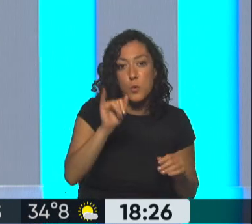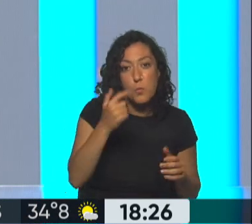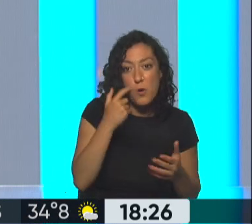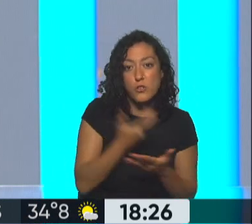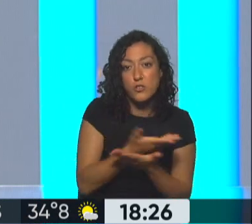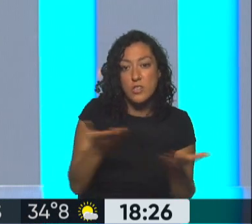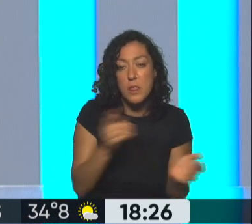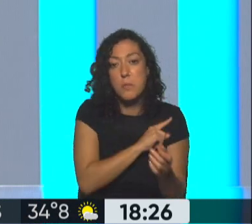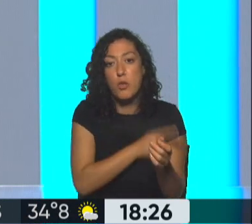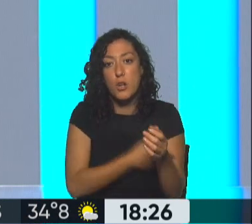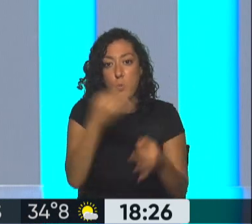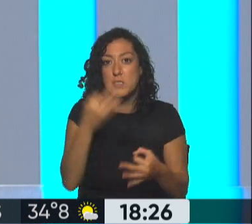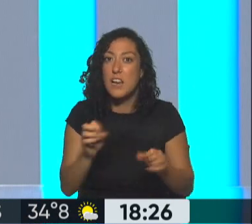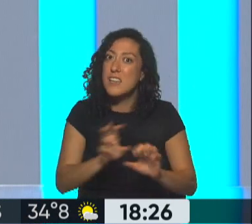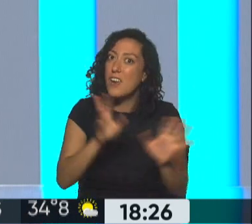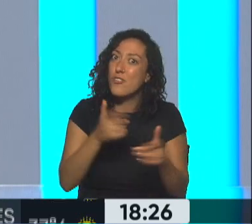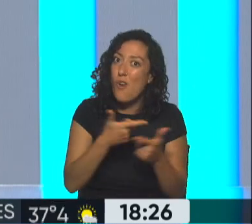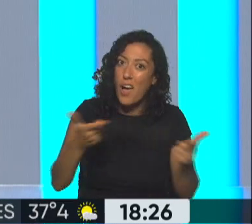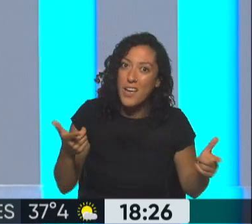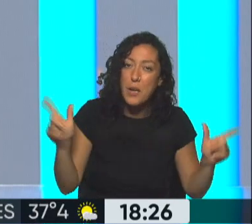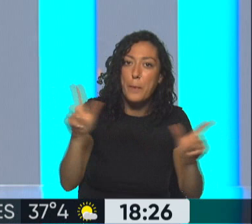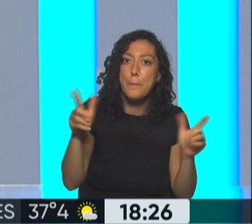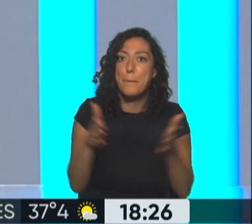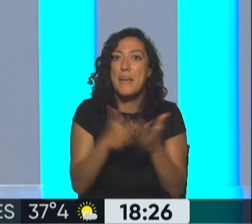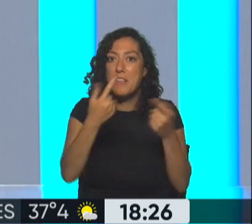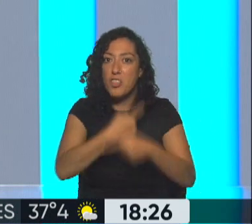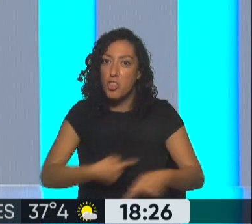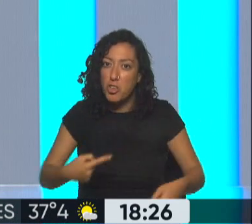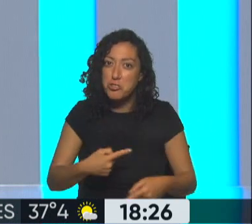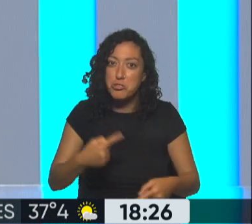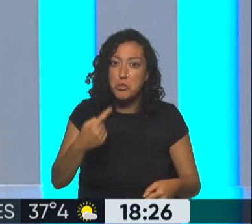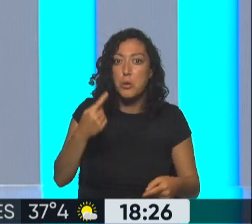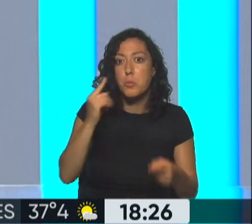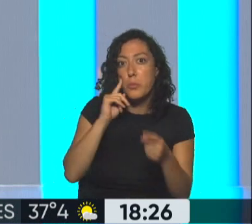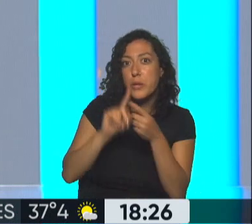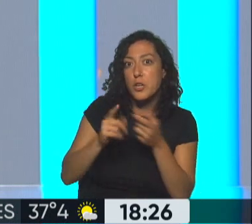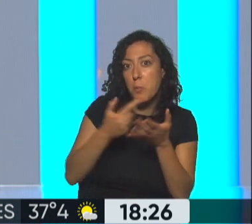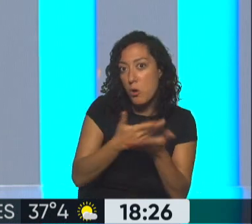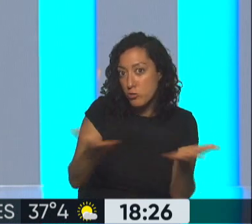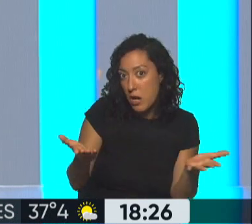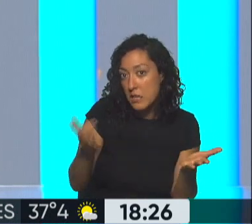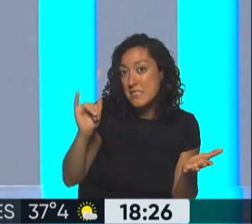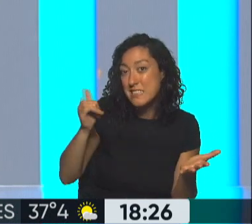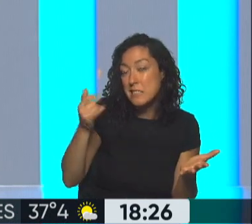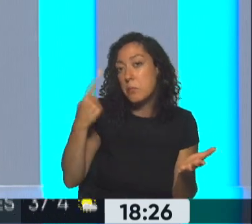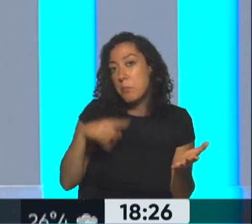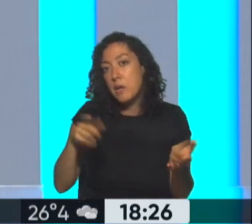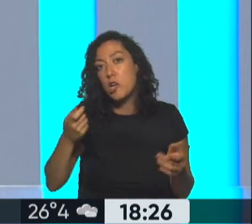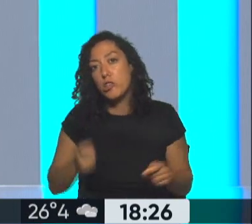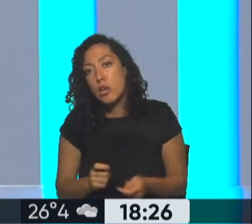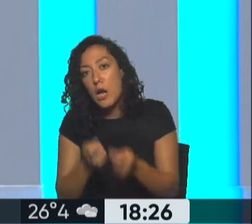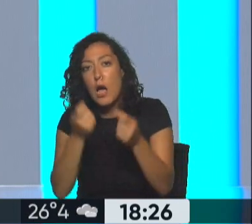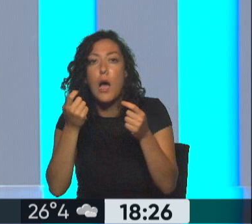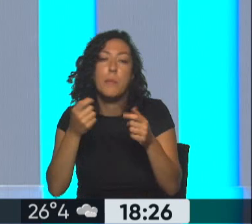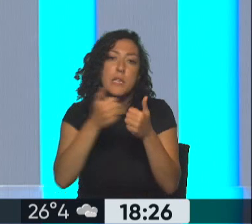el canal del Poder Judicial, no está claro. Los medios de comunicación van a poder transmitirlo, sí, pero para eso van a tener que hacer una gestión ante